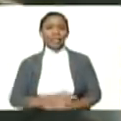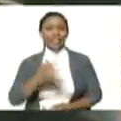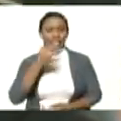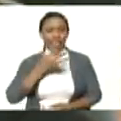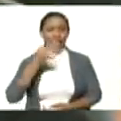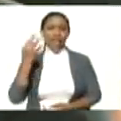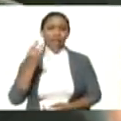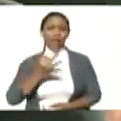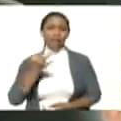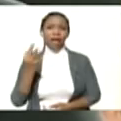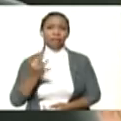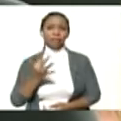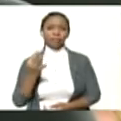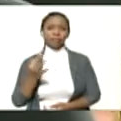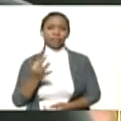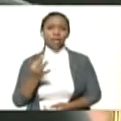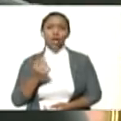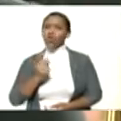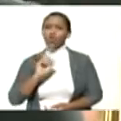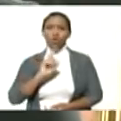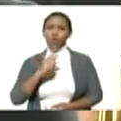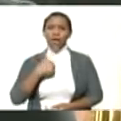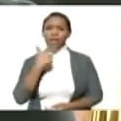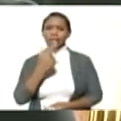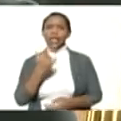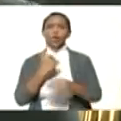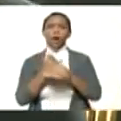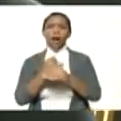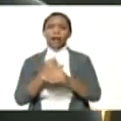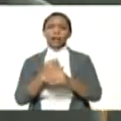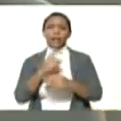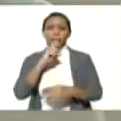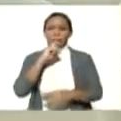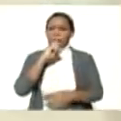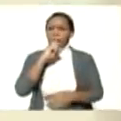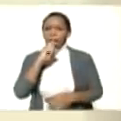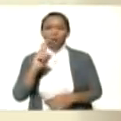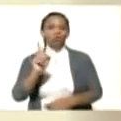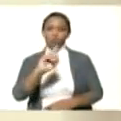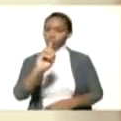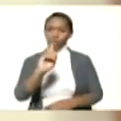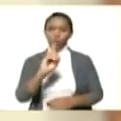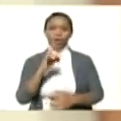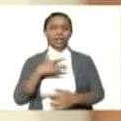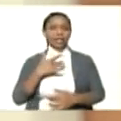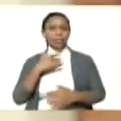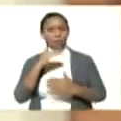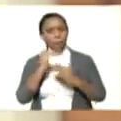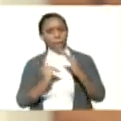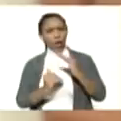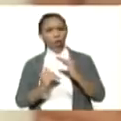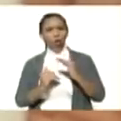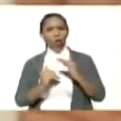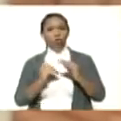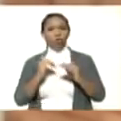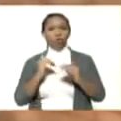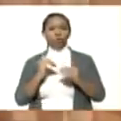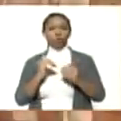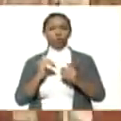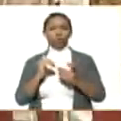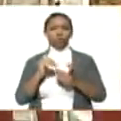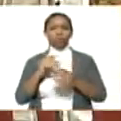verdaderamente, no voy a decir envidiable, porque sería un sentimiento bajo, imitable más